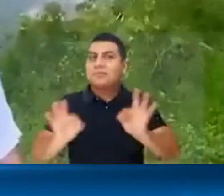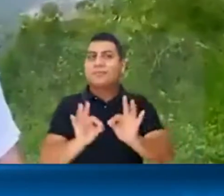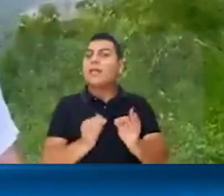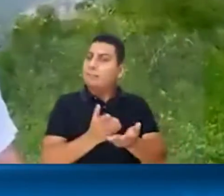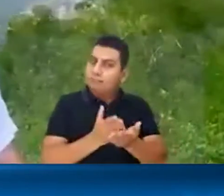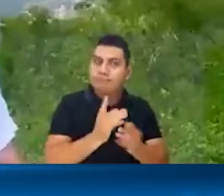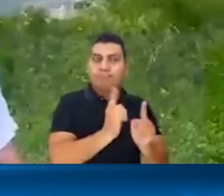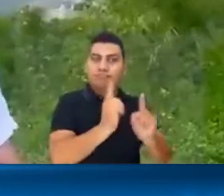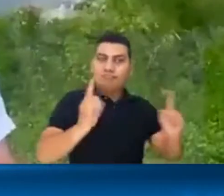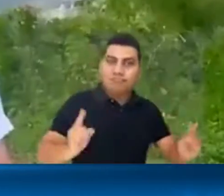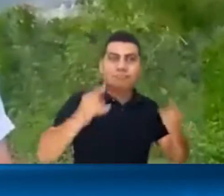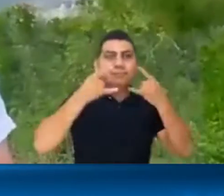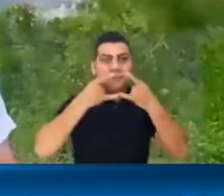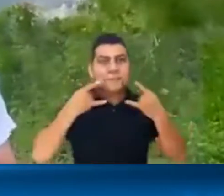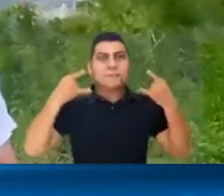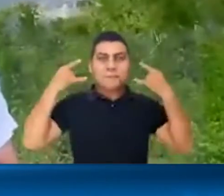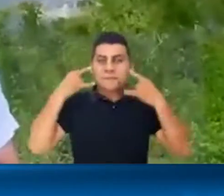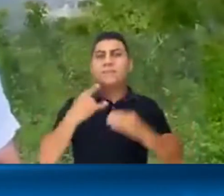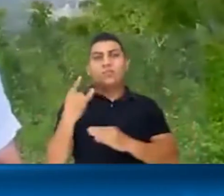distancia